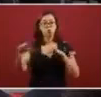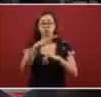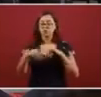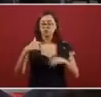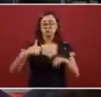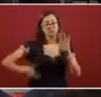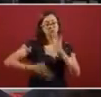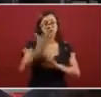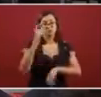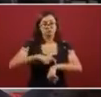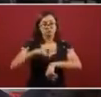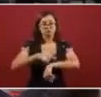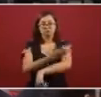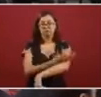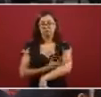llegamos.